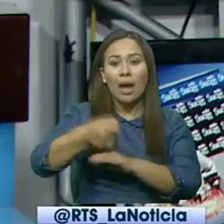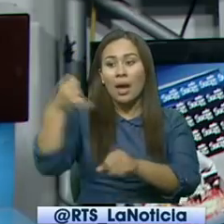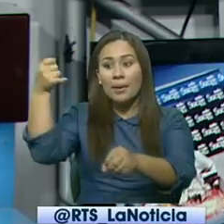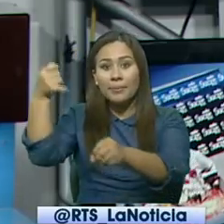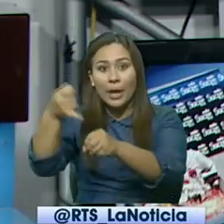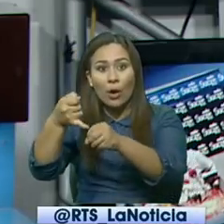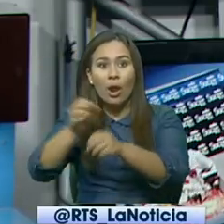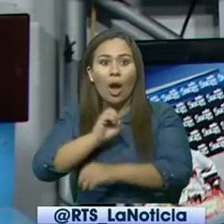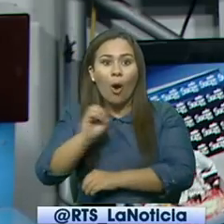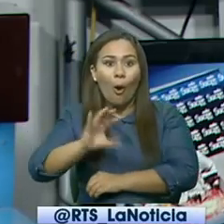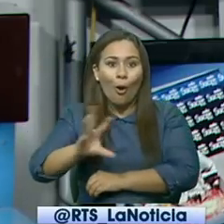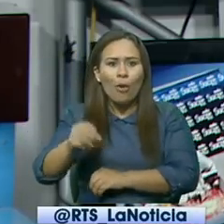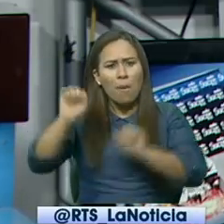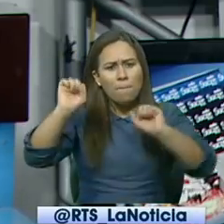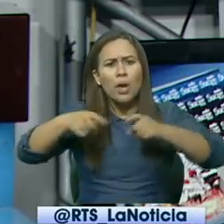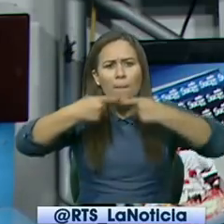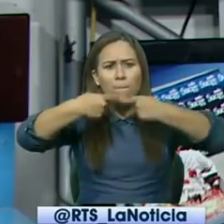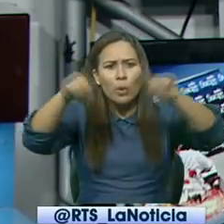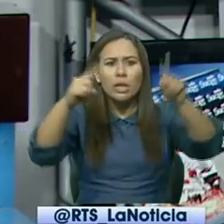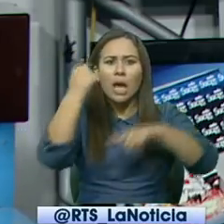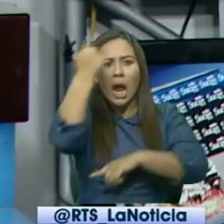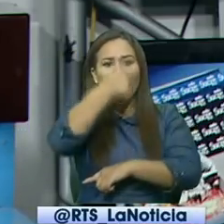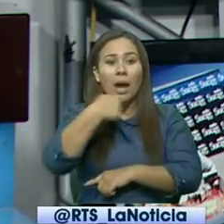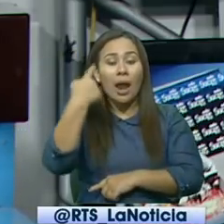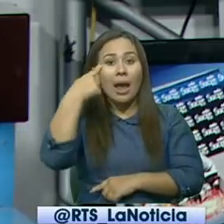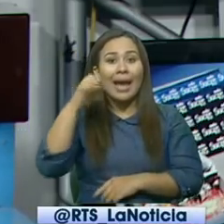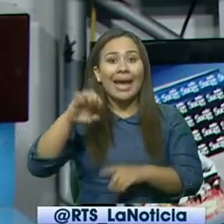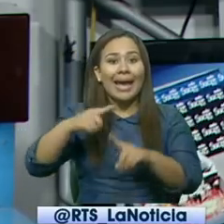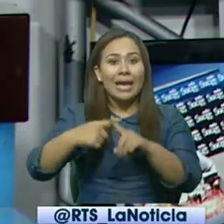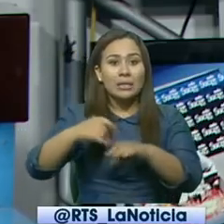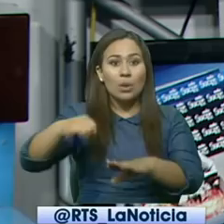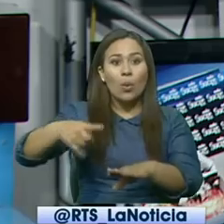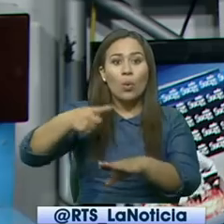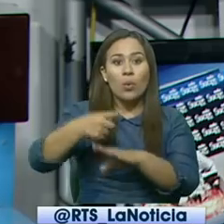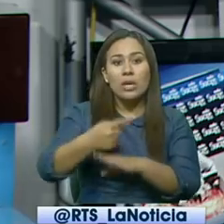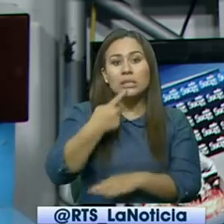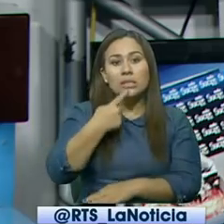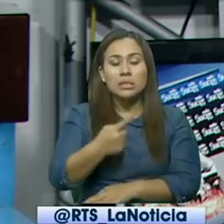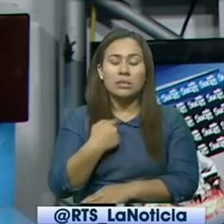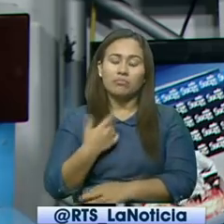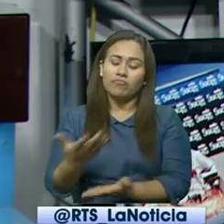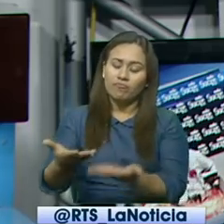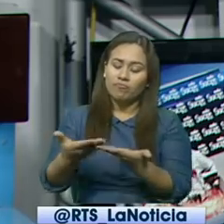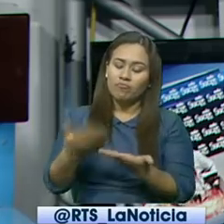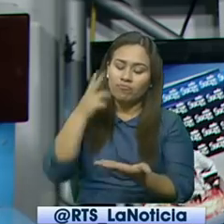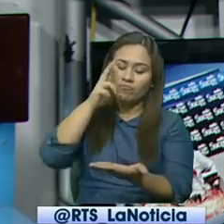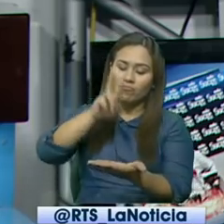el ex juez de la corte constitucional antonio galiardo analiza el tema